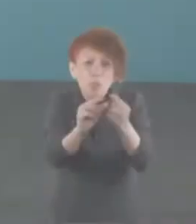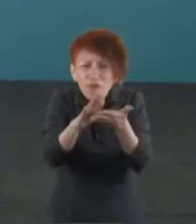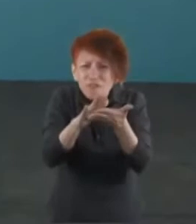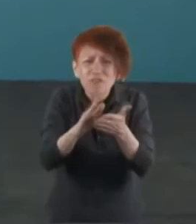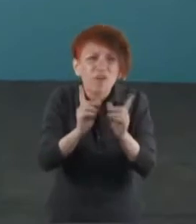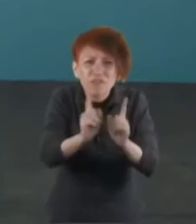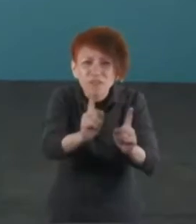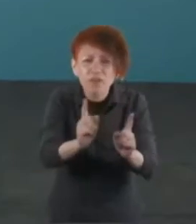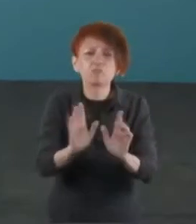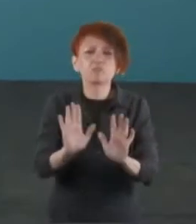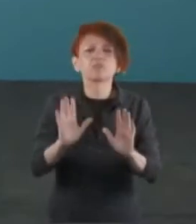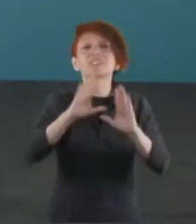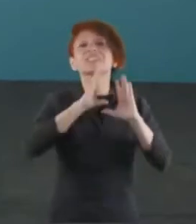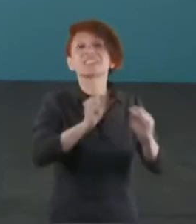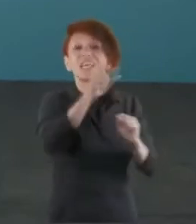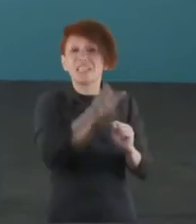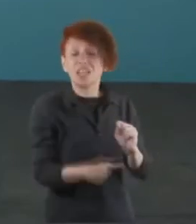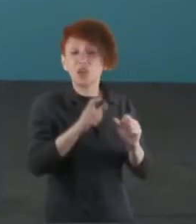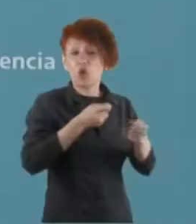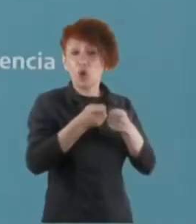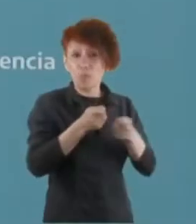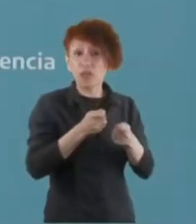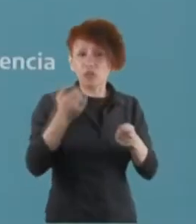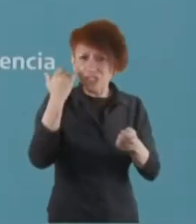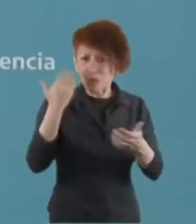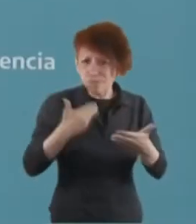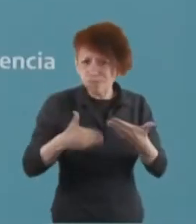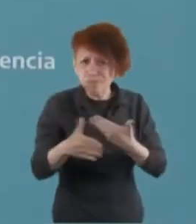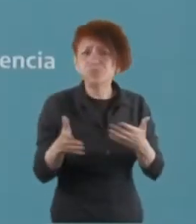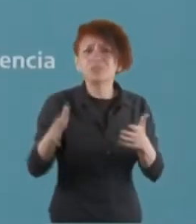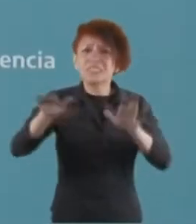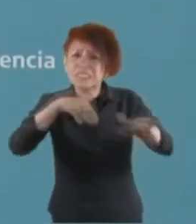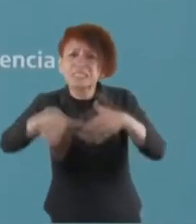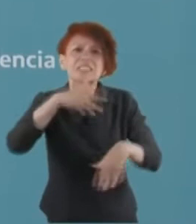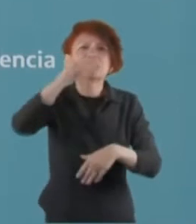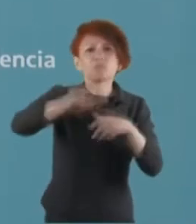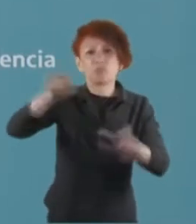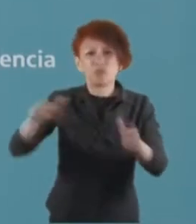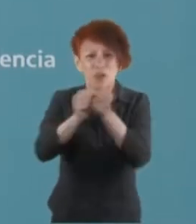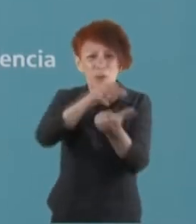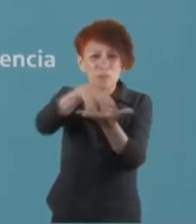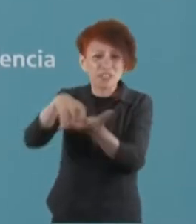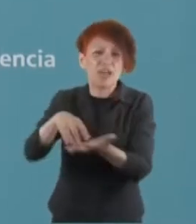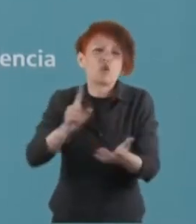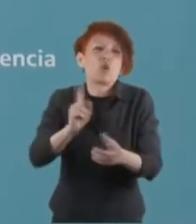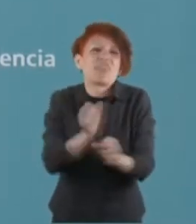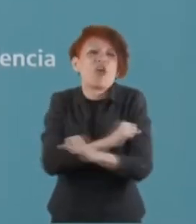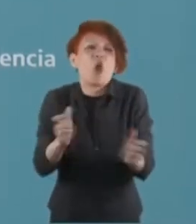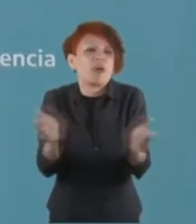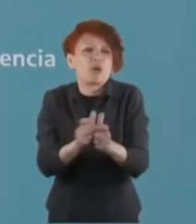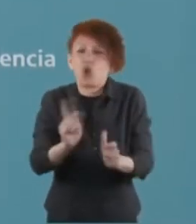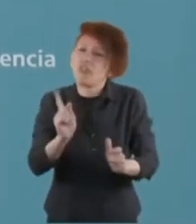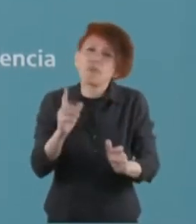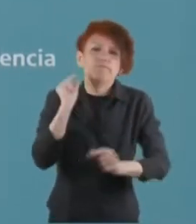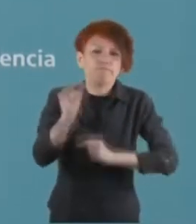El secretario de Comercio está avanzando en la convocatoria, en la primera convocatoria con los empresarios. Esa es una convocatoria que se construye, que no se hace de un día para el otro, porque es